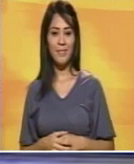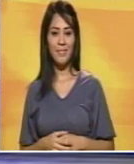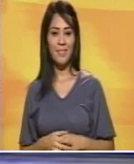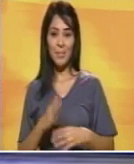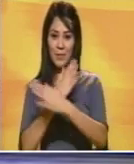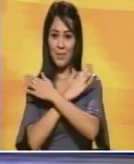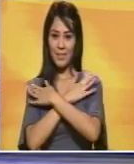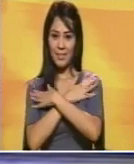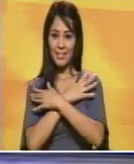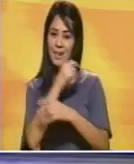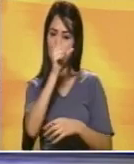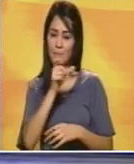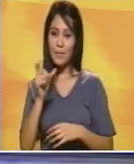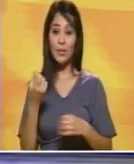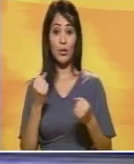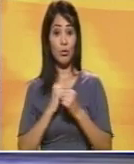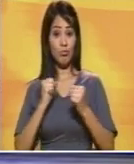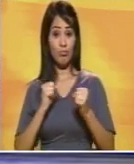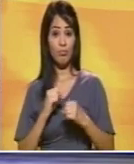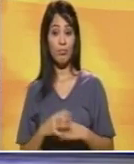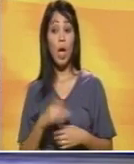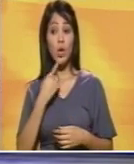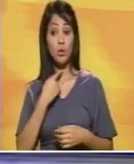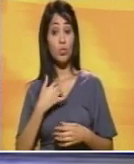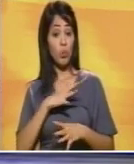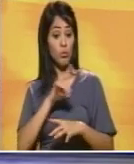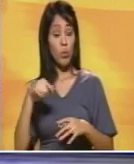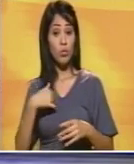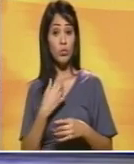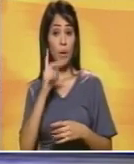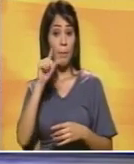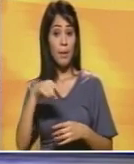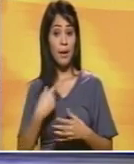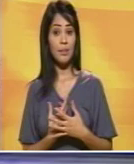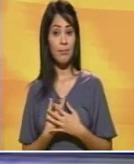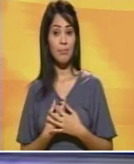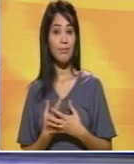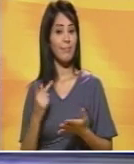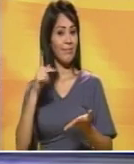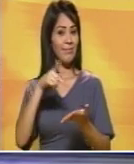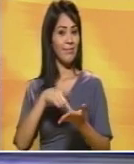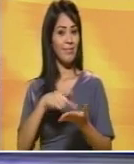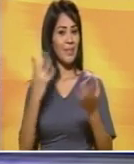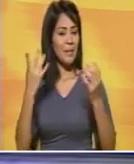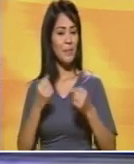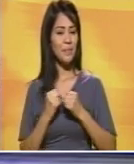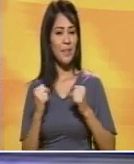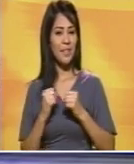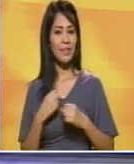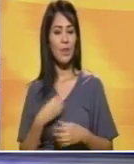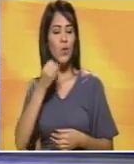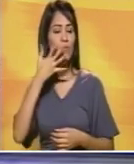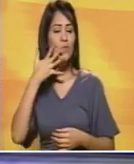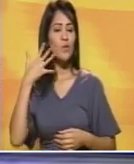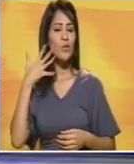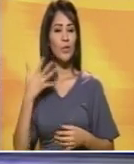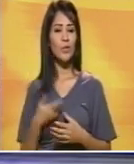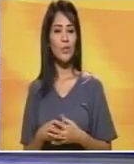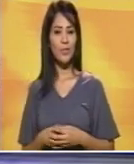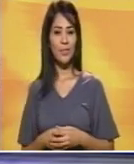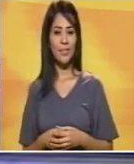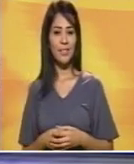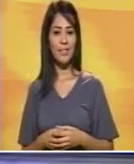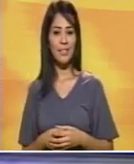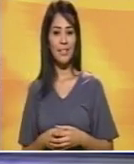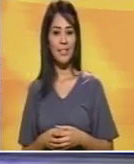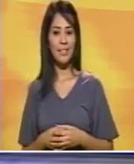Felicidades a los merideños. Y a nosotros también, a todos mis paisanos, esperemos estar muy pronto allí en mi natal Mérida. Así que orgulloso de esta bonita coincidencia el día de hoy.